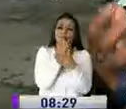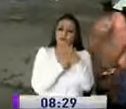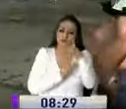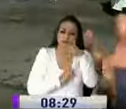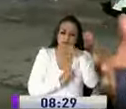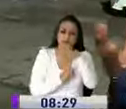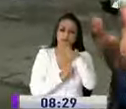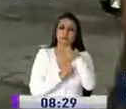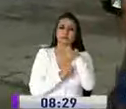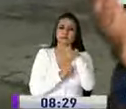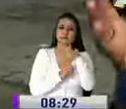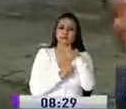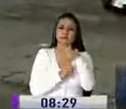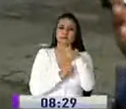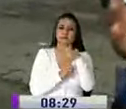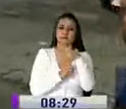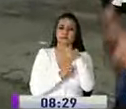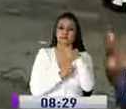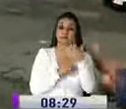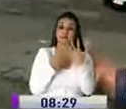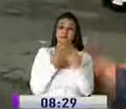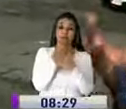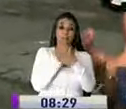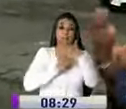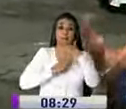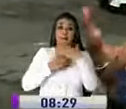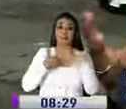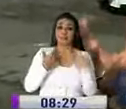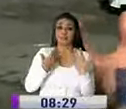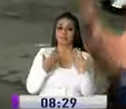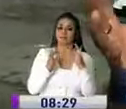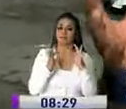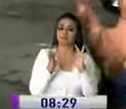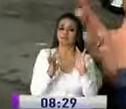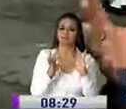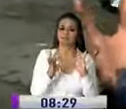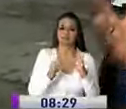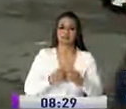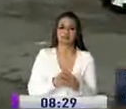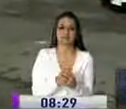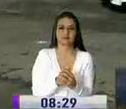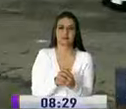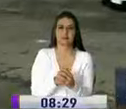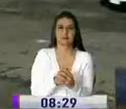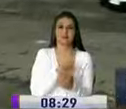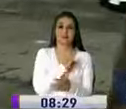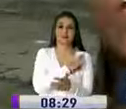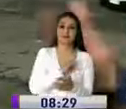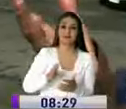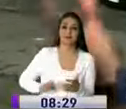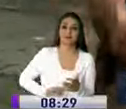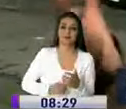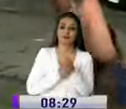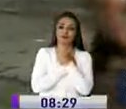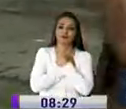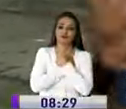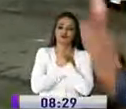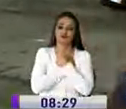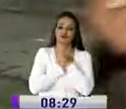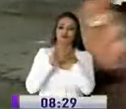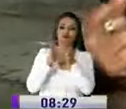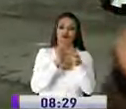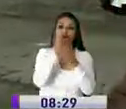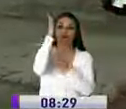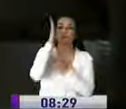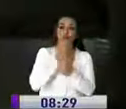humildes y con una humildad grande hacia el hacia el cristiano, amarnos mutuamente como Dios nos amó